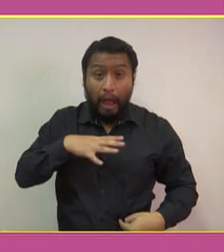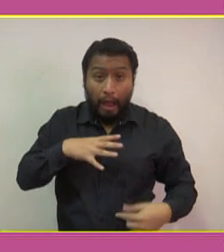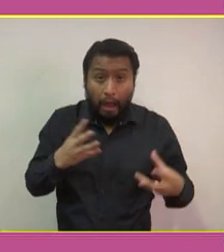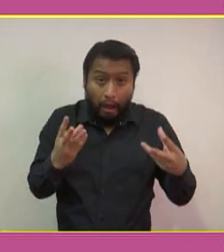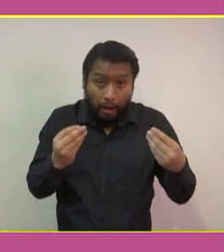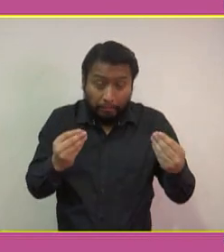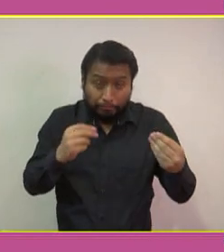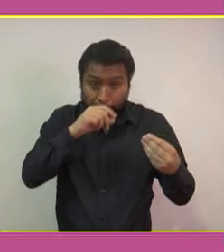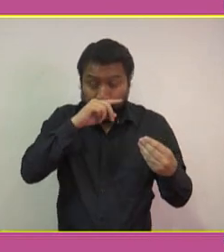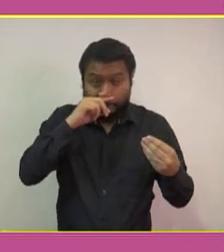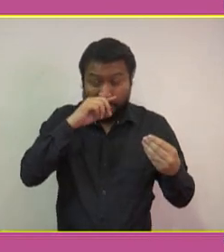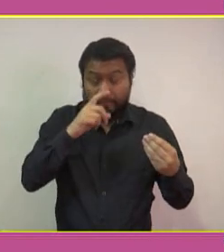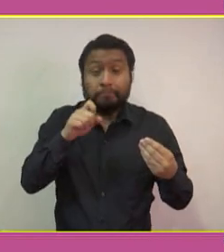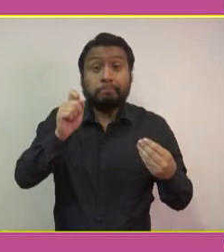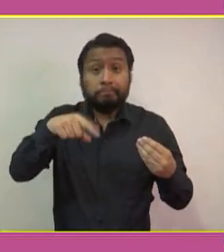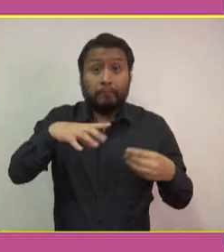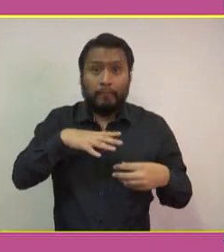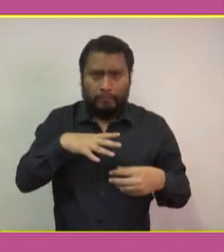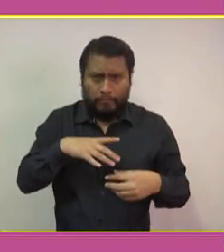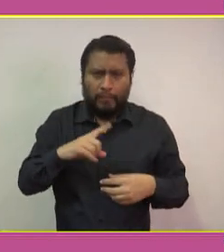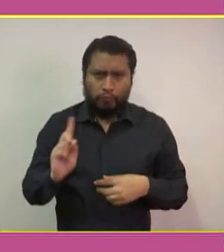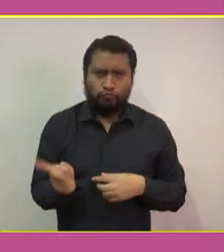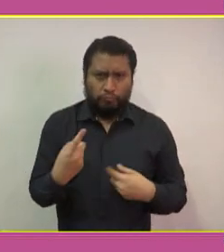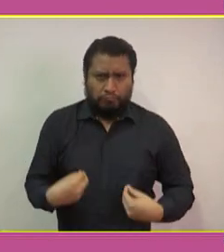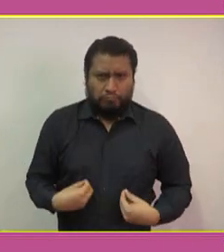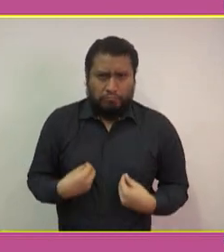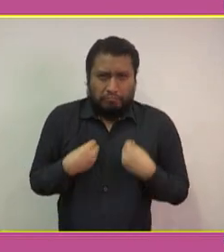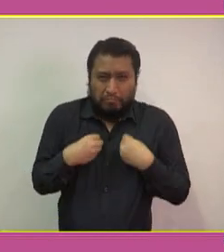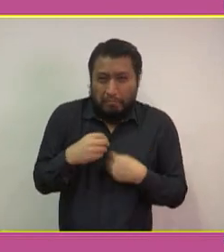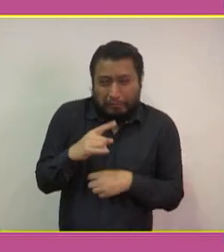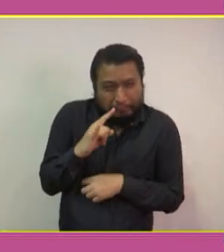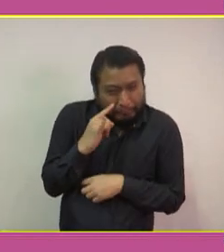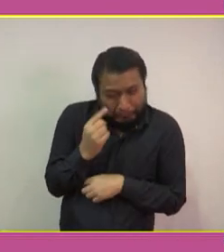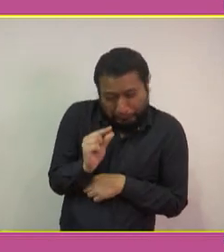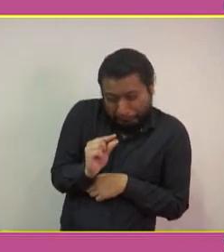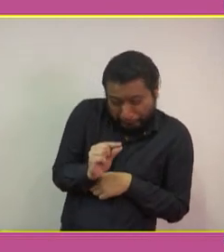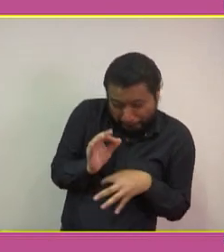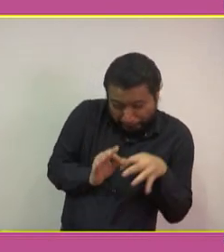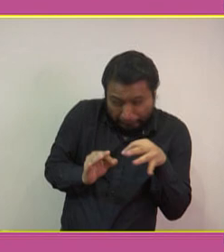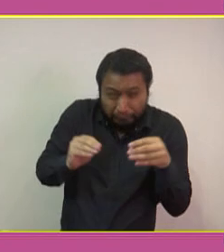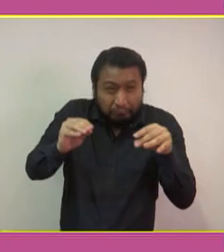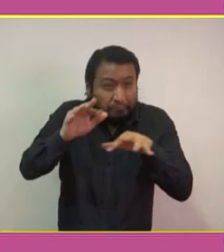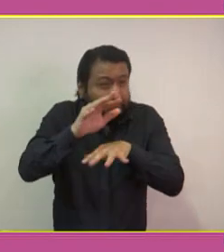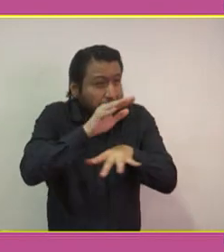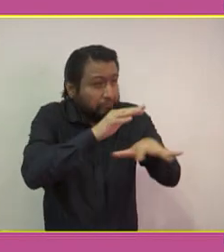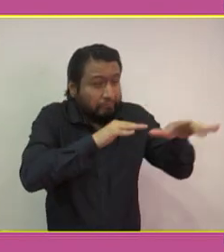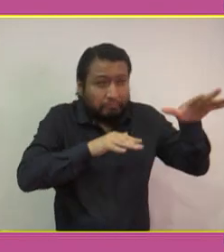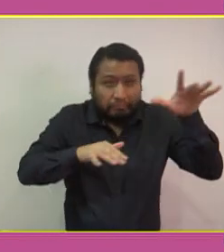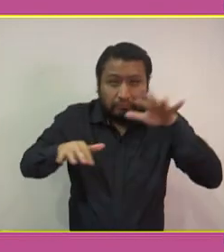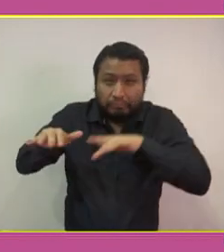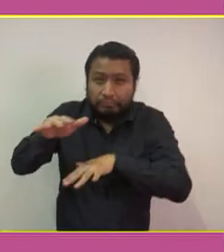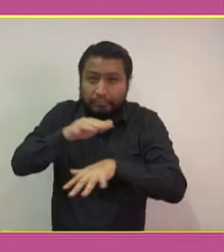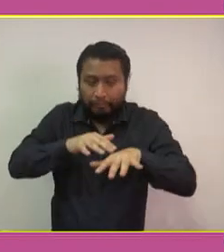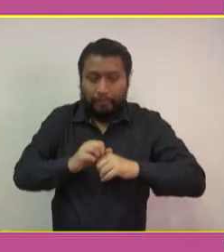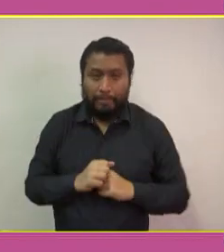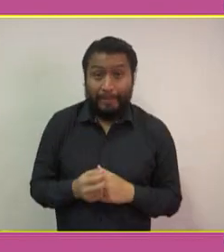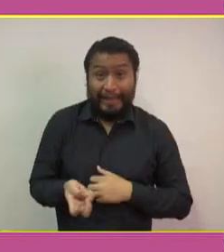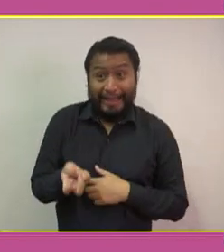estos seres vivos sumamente pequeños que están todo el tiempo rodeándonos. A partir de